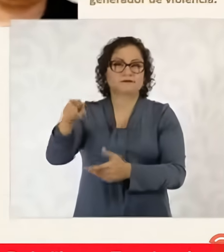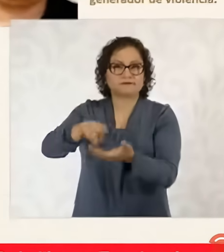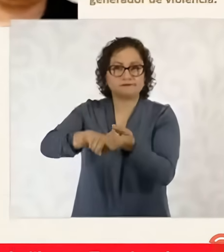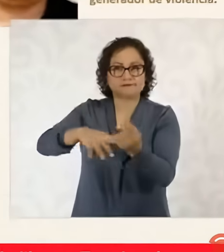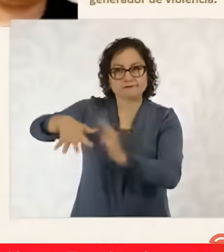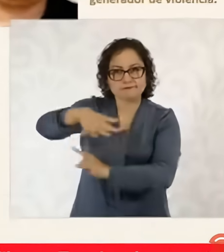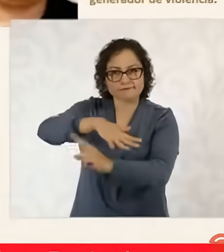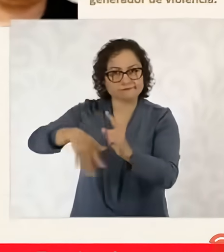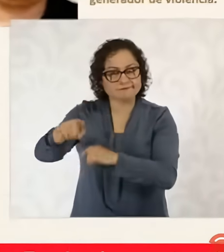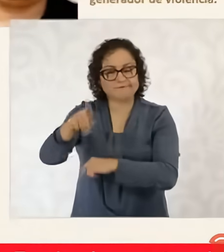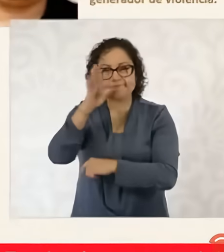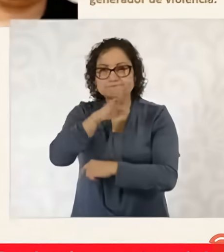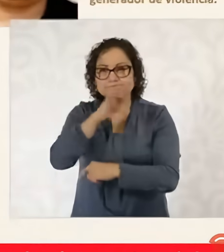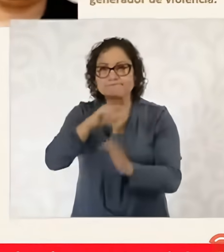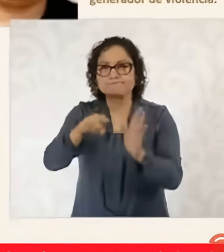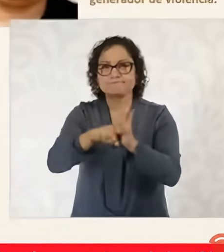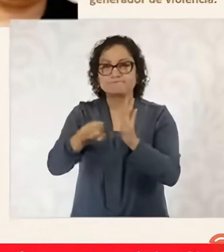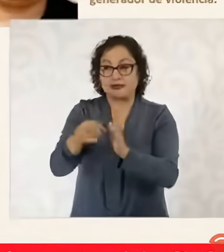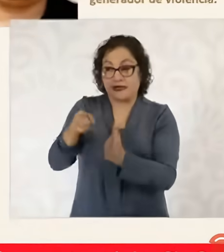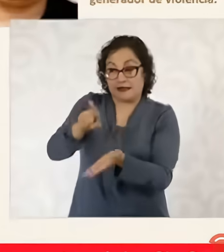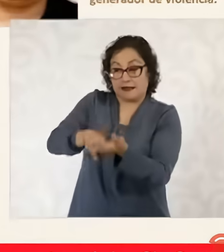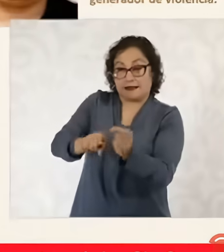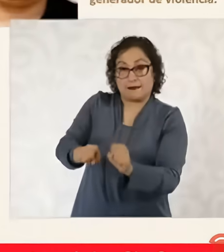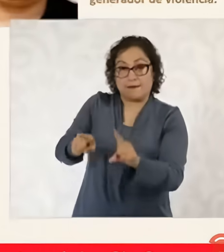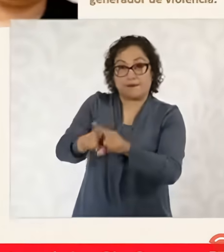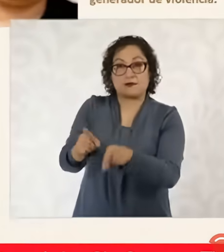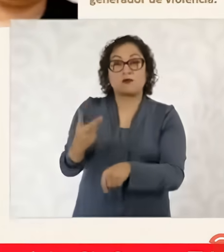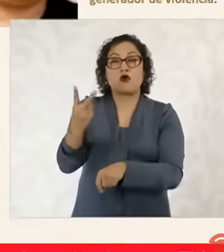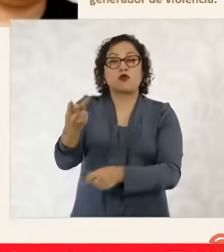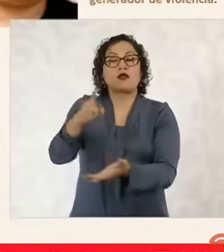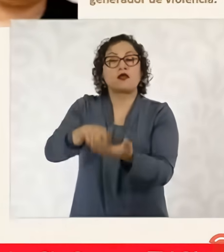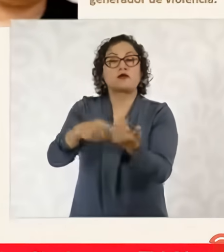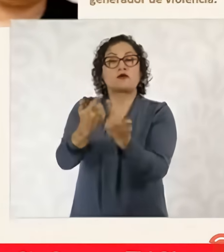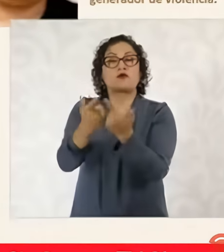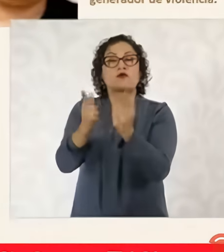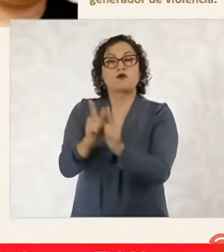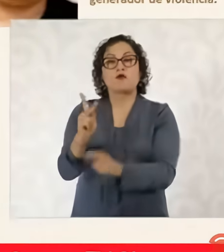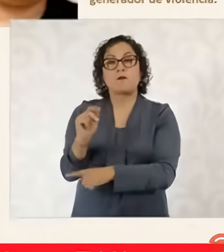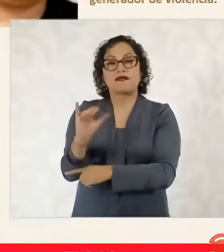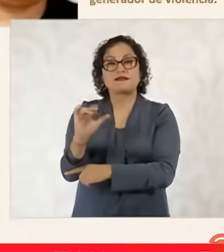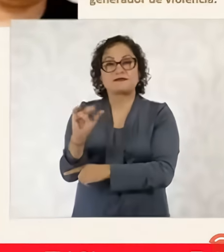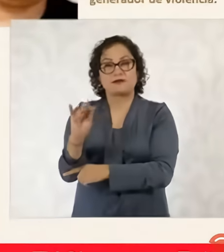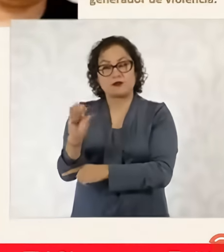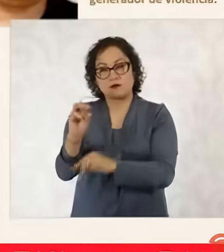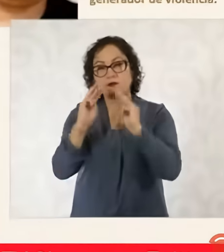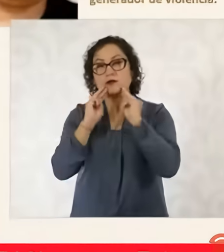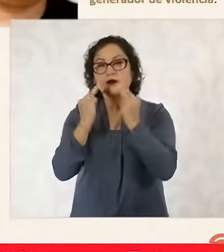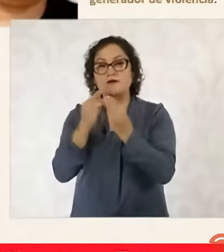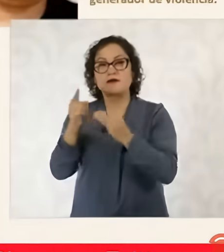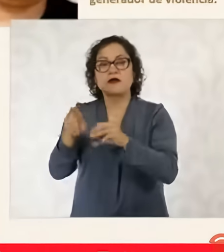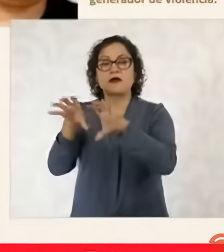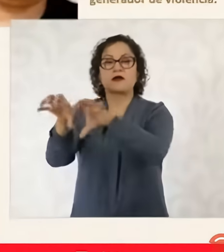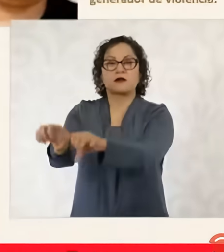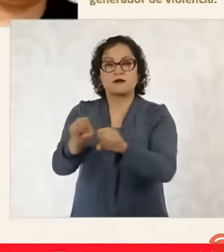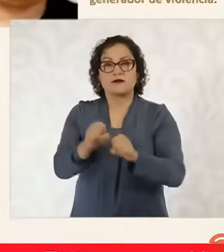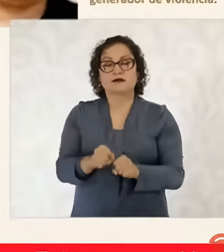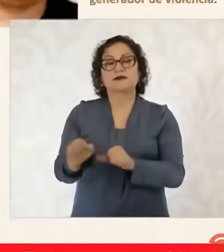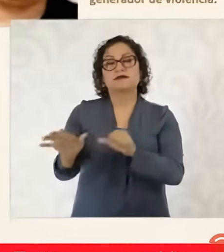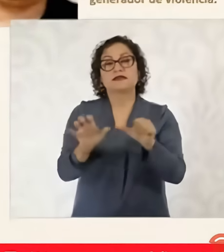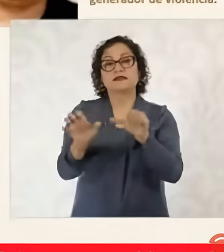Y en otra operación fueron detenidos 2 integrantes más del Cártel del Pacífico, donde se les aseguraron 600 kilos de